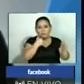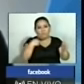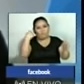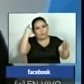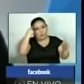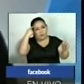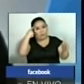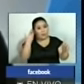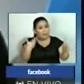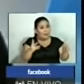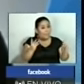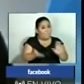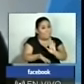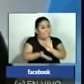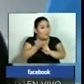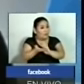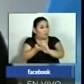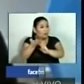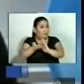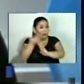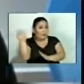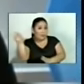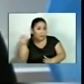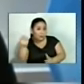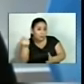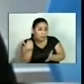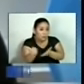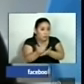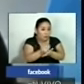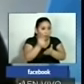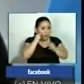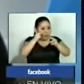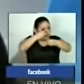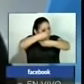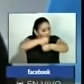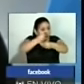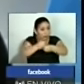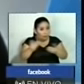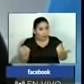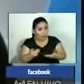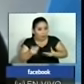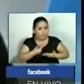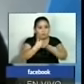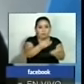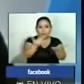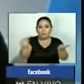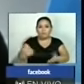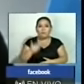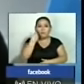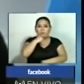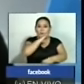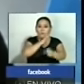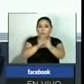falta 5 veces más la cantidad recaudada para desarrollar y distribuir una vacuna contra el coronavirus.